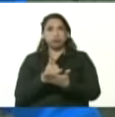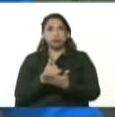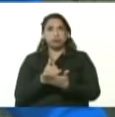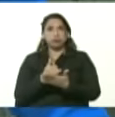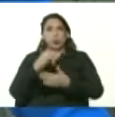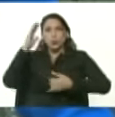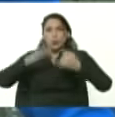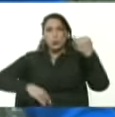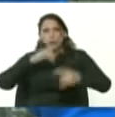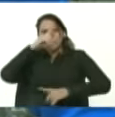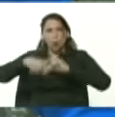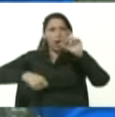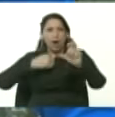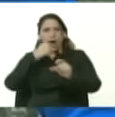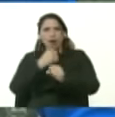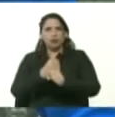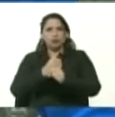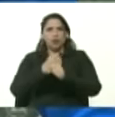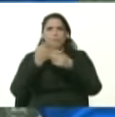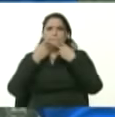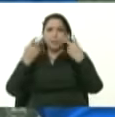último año se han reportado